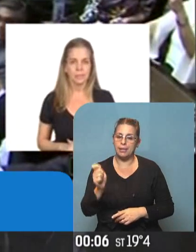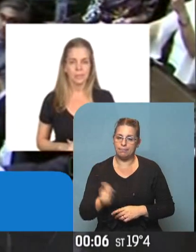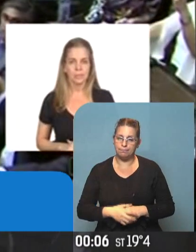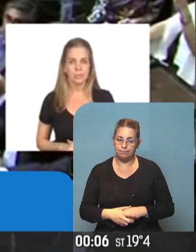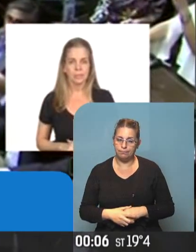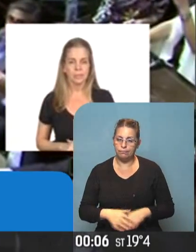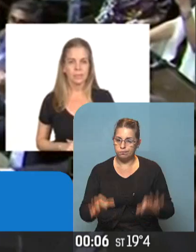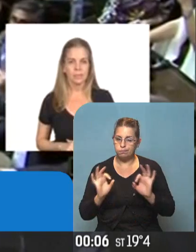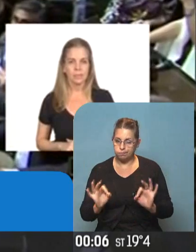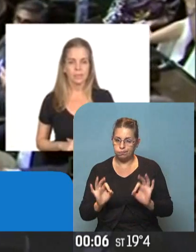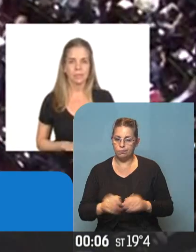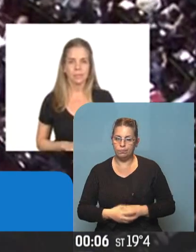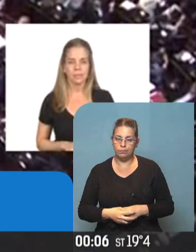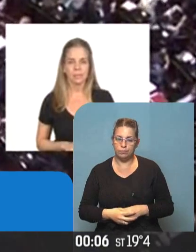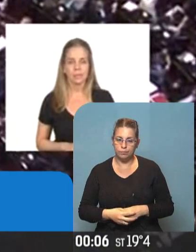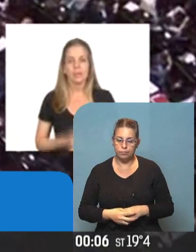Listo, tiempo.